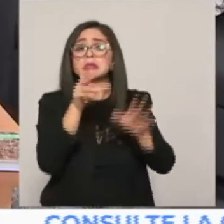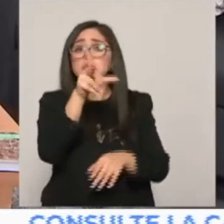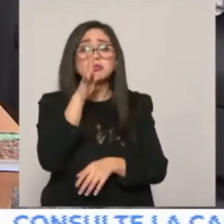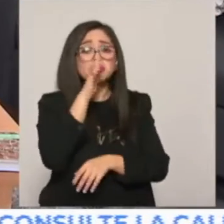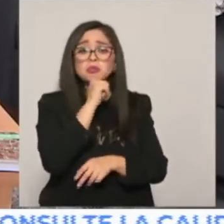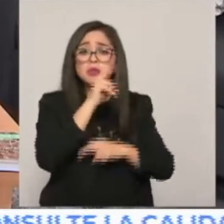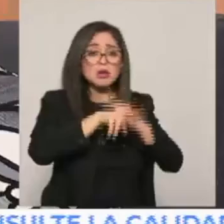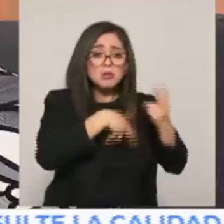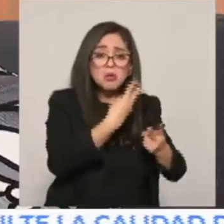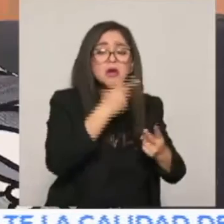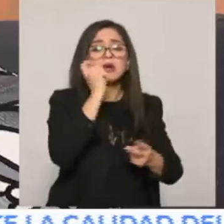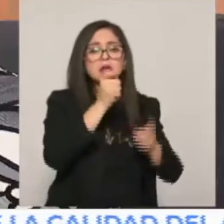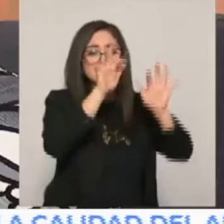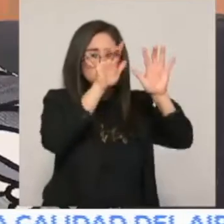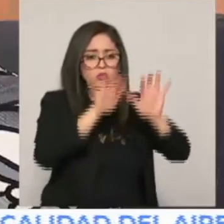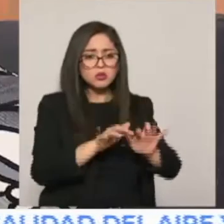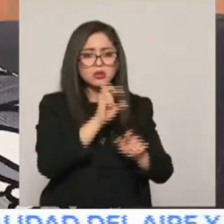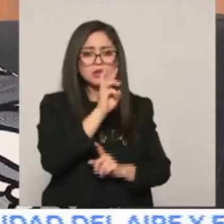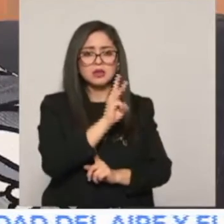a través del portal institucional